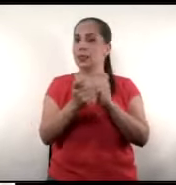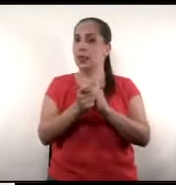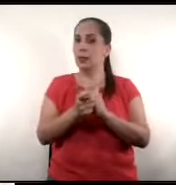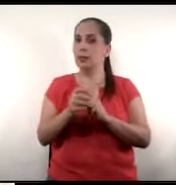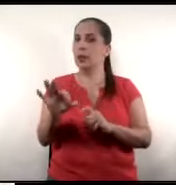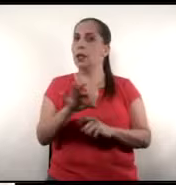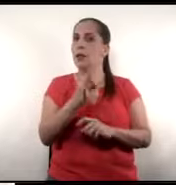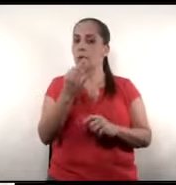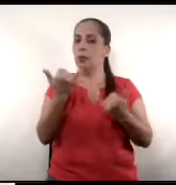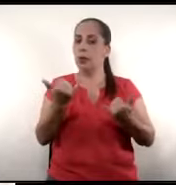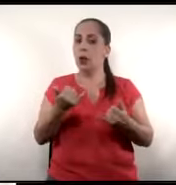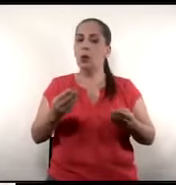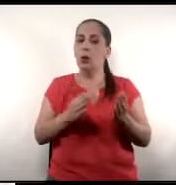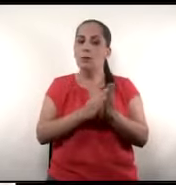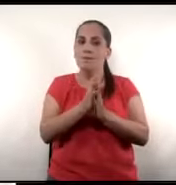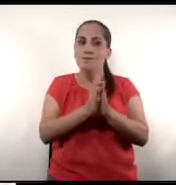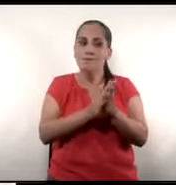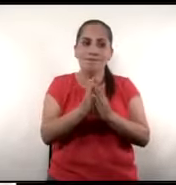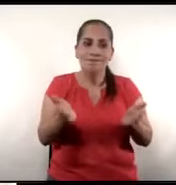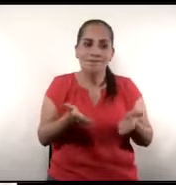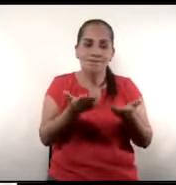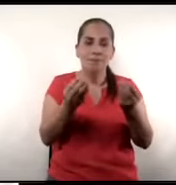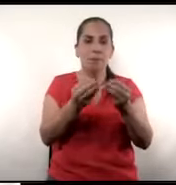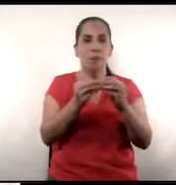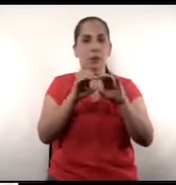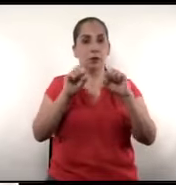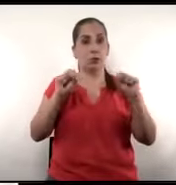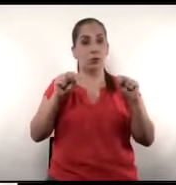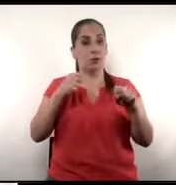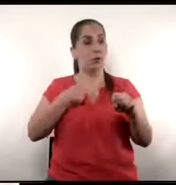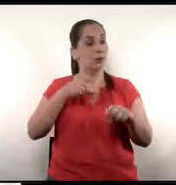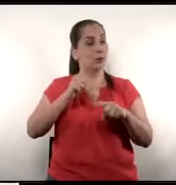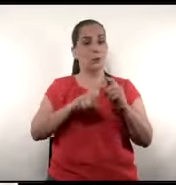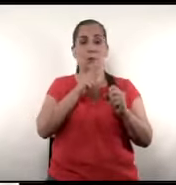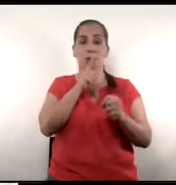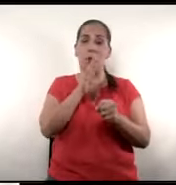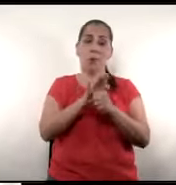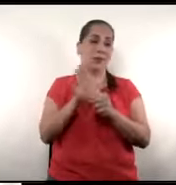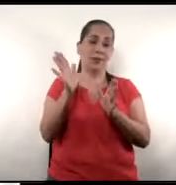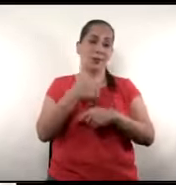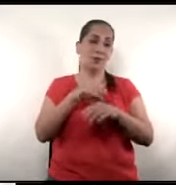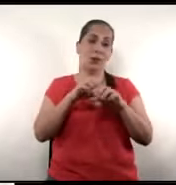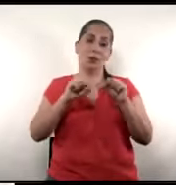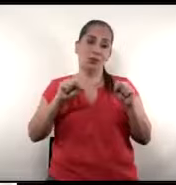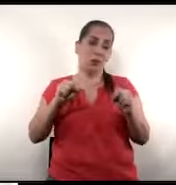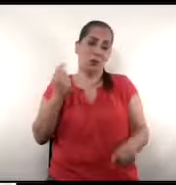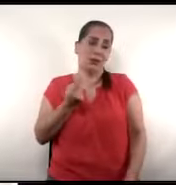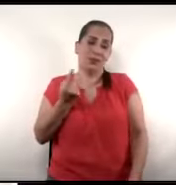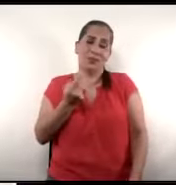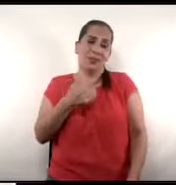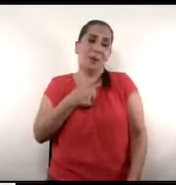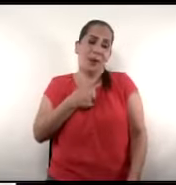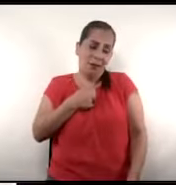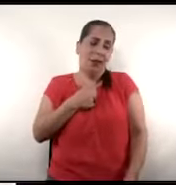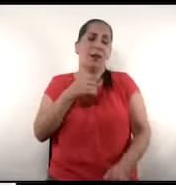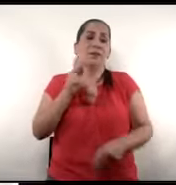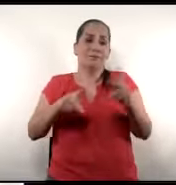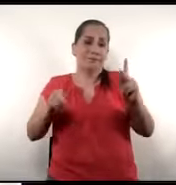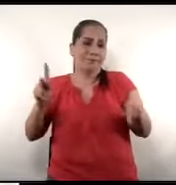que hoy fomentan la corrupción. Pero no podemos prometer que no va a haber corrupción porque siempre habrá personas